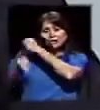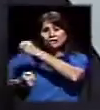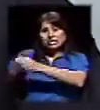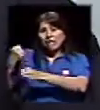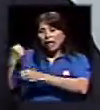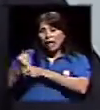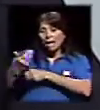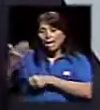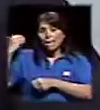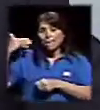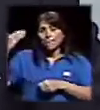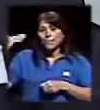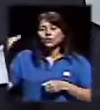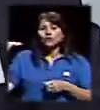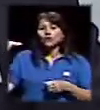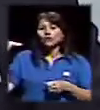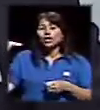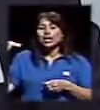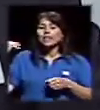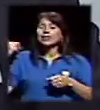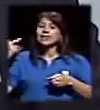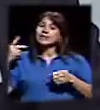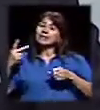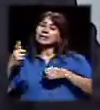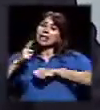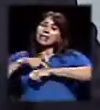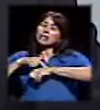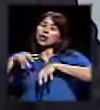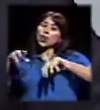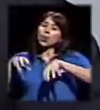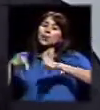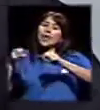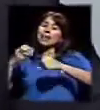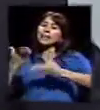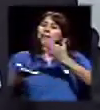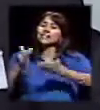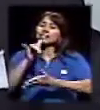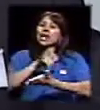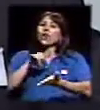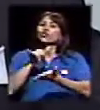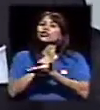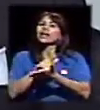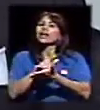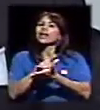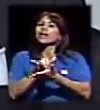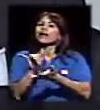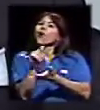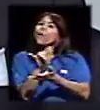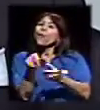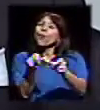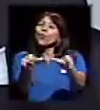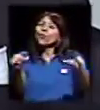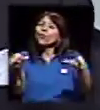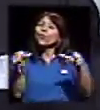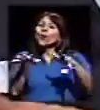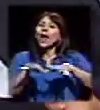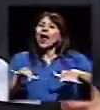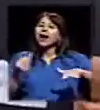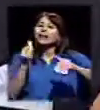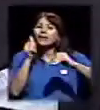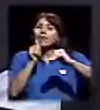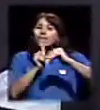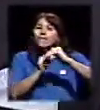tardía, digamos, época de la vida colonial, San José se convirtió a la vez en un refugio para lo que Samuel